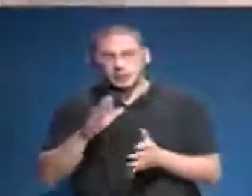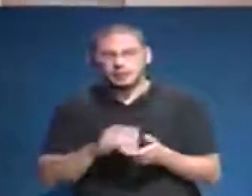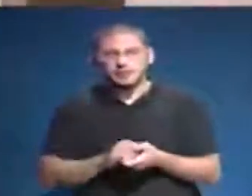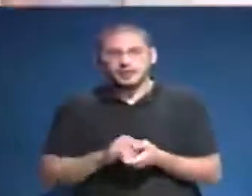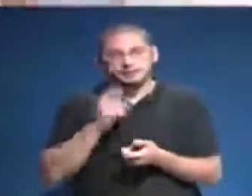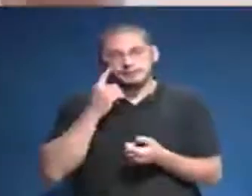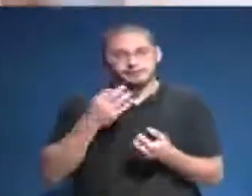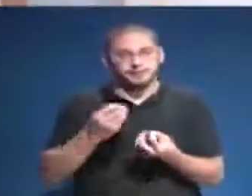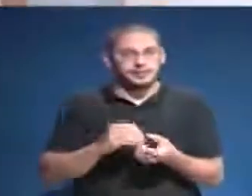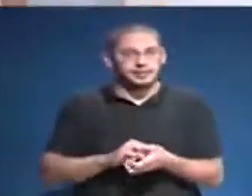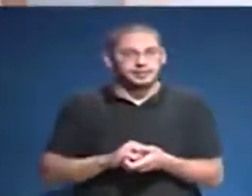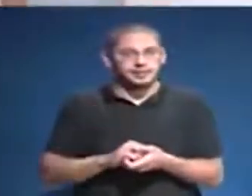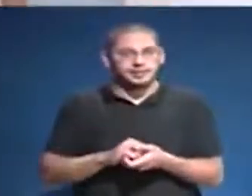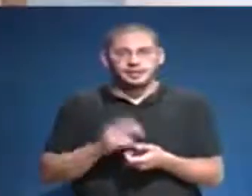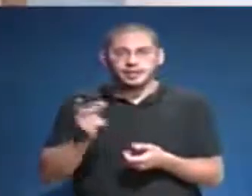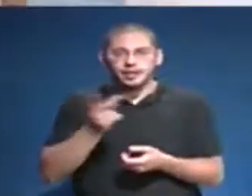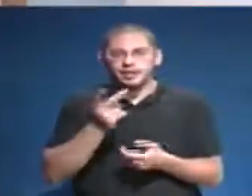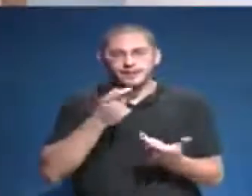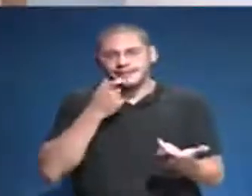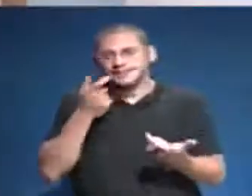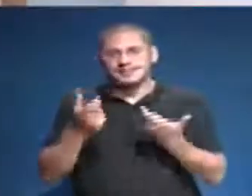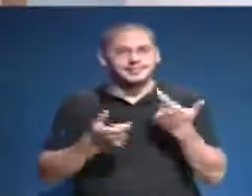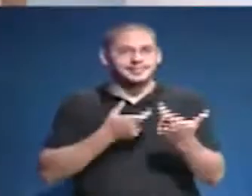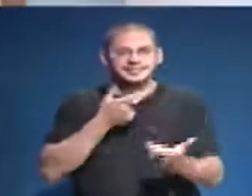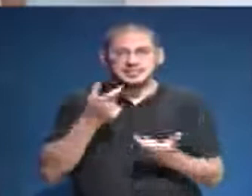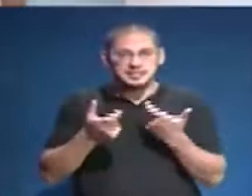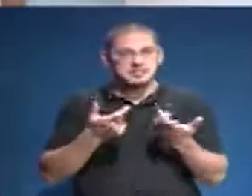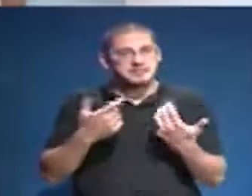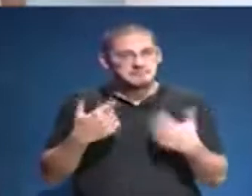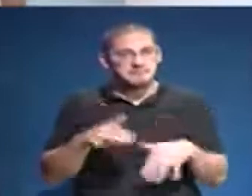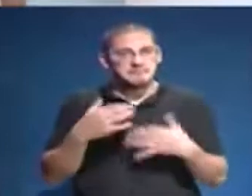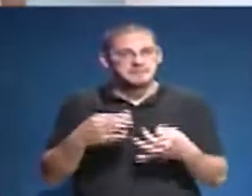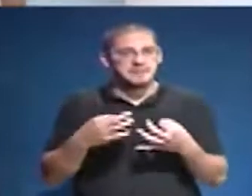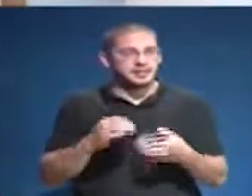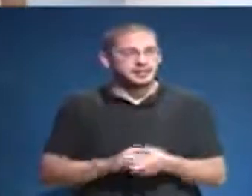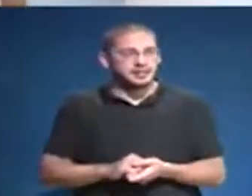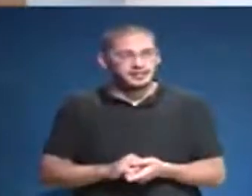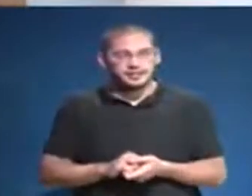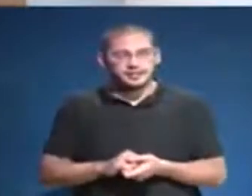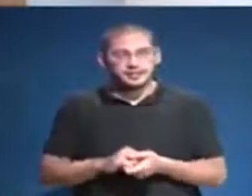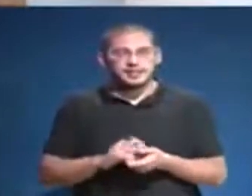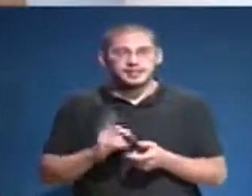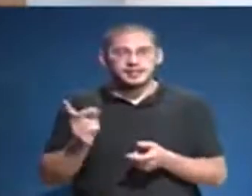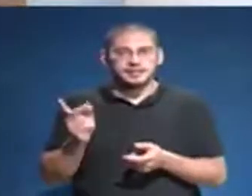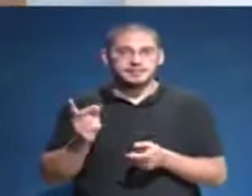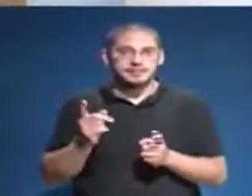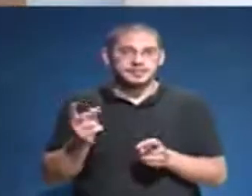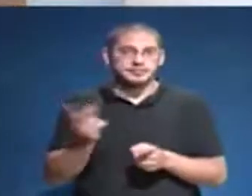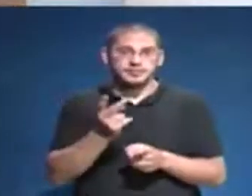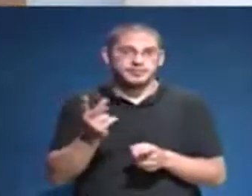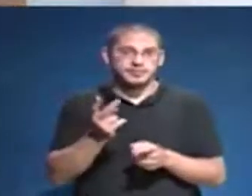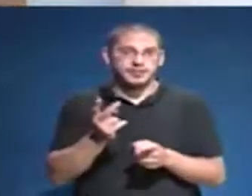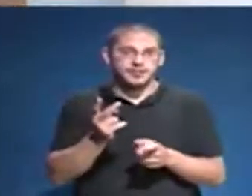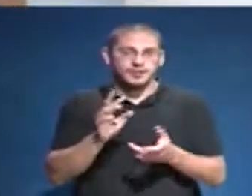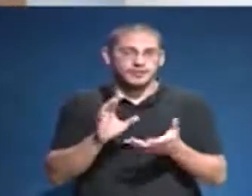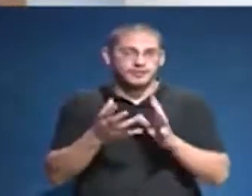no sé. Ella se mata de risa, él se mata de risa. La magia es deporte, hay que practicar. La magia no es deporte, aunque hay algunos deportistas que hacen magia. Exactamente.